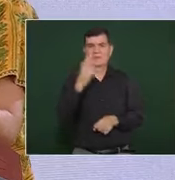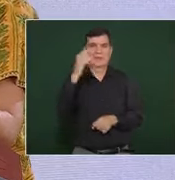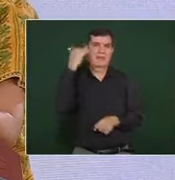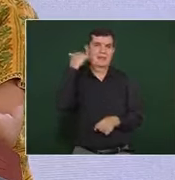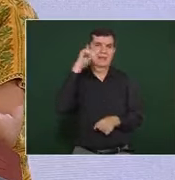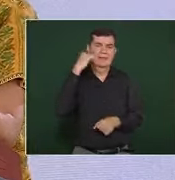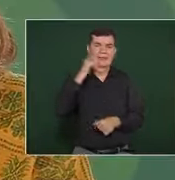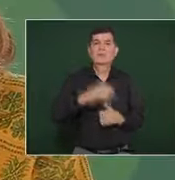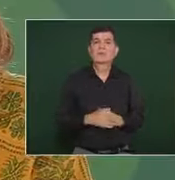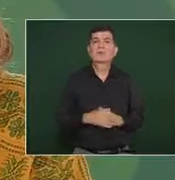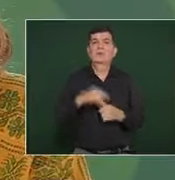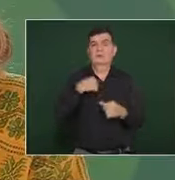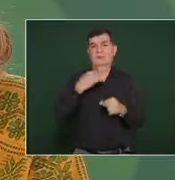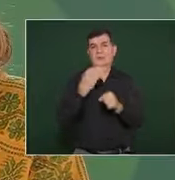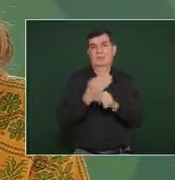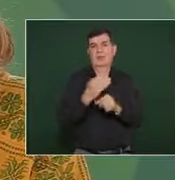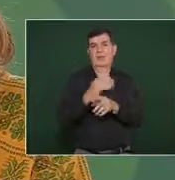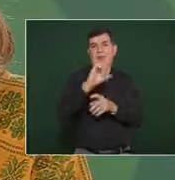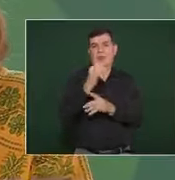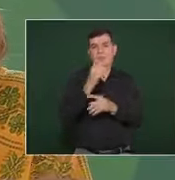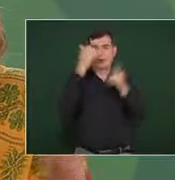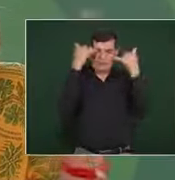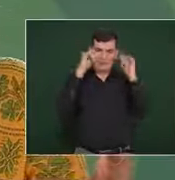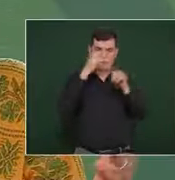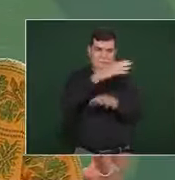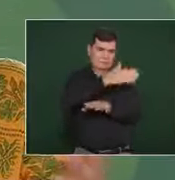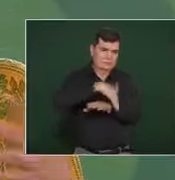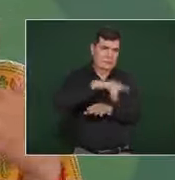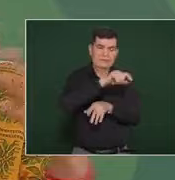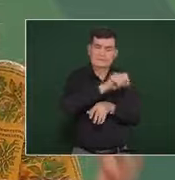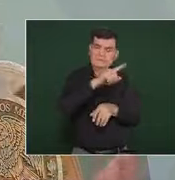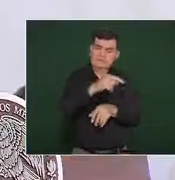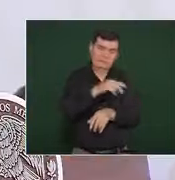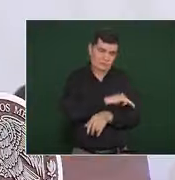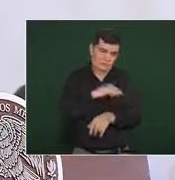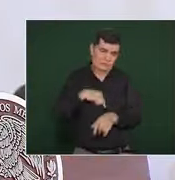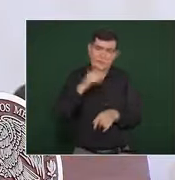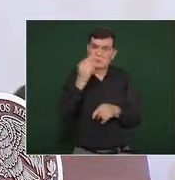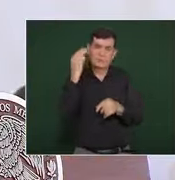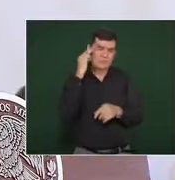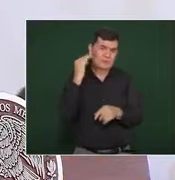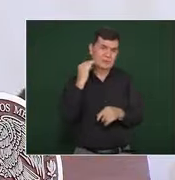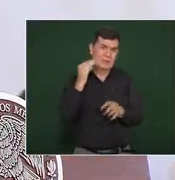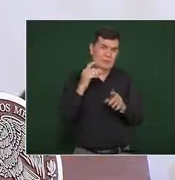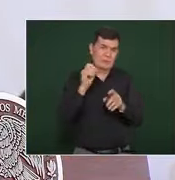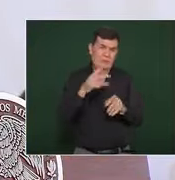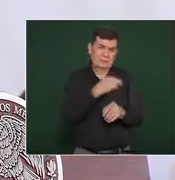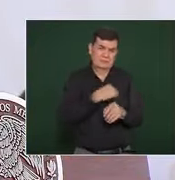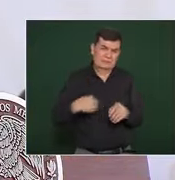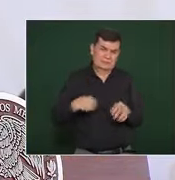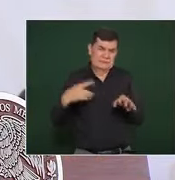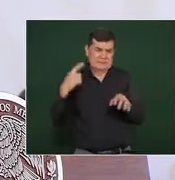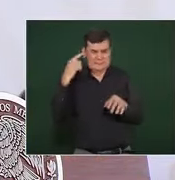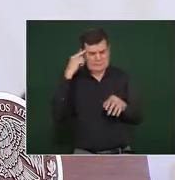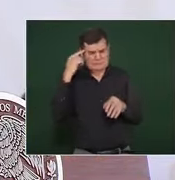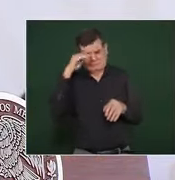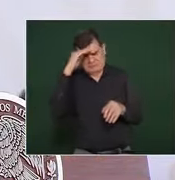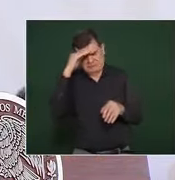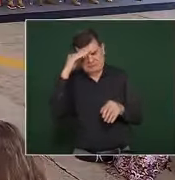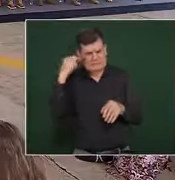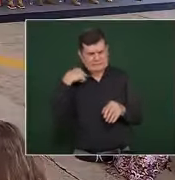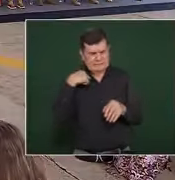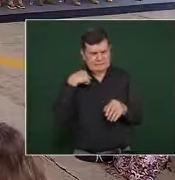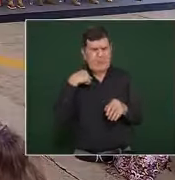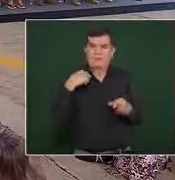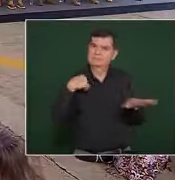de Acapulco y Coyuca de Benítez. Estos municipios han cambiado mucho en estos 4 meses. Hoy